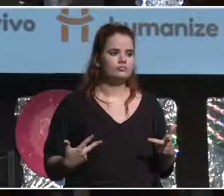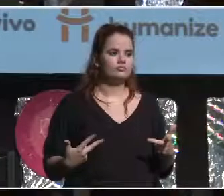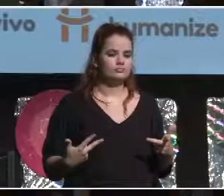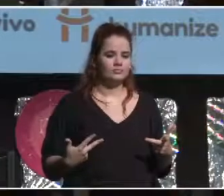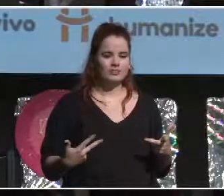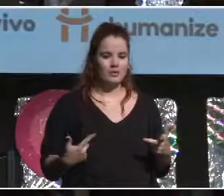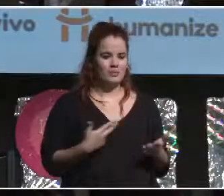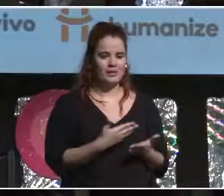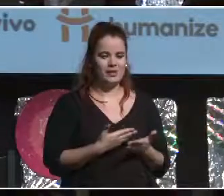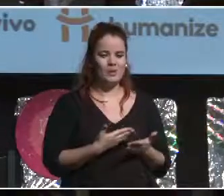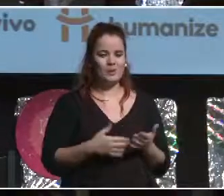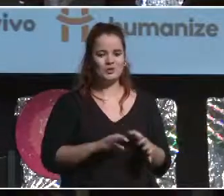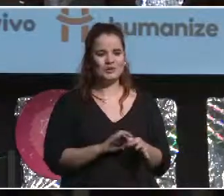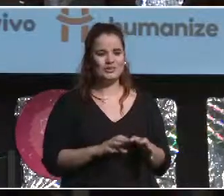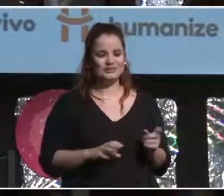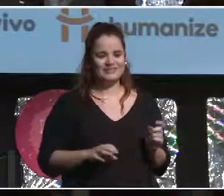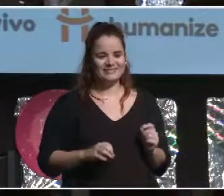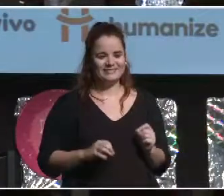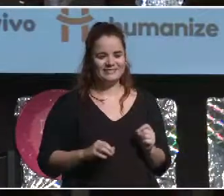ubicando para